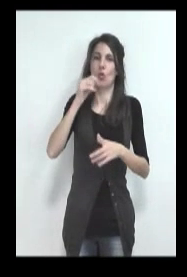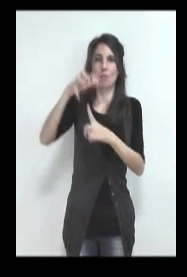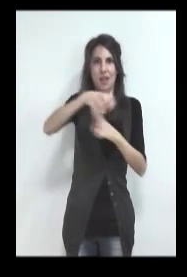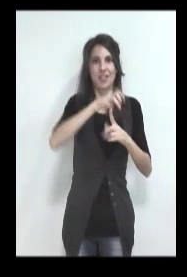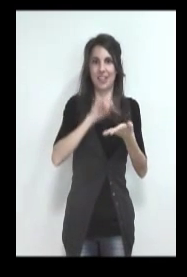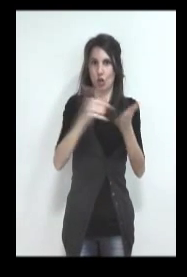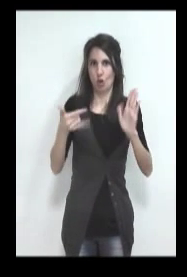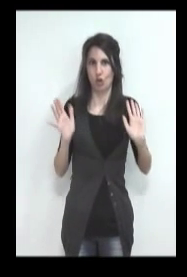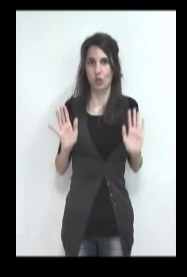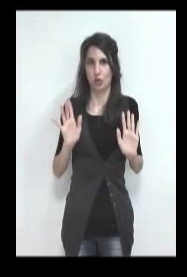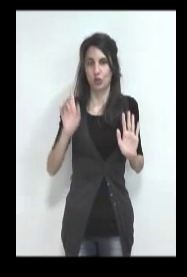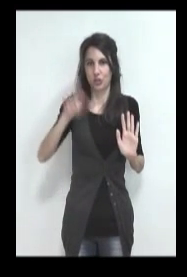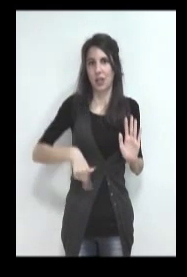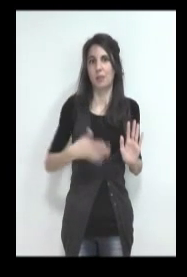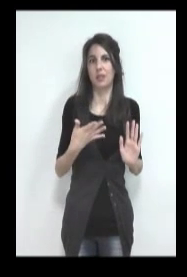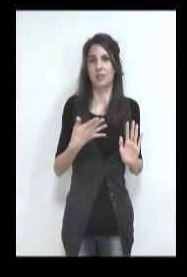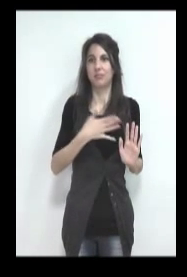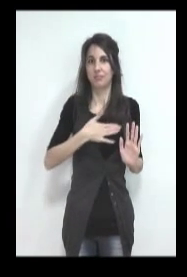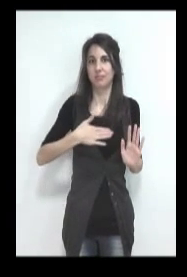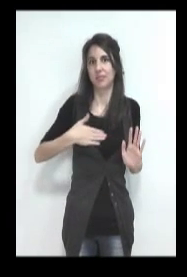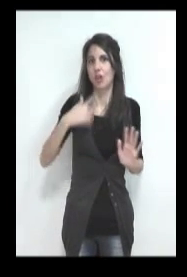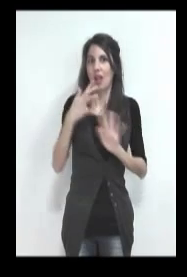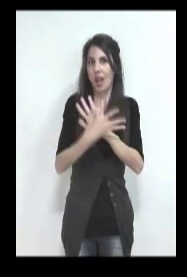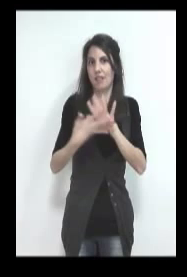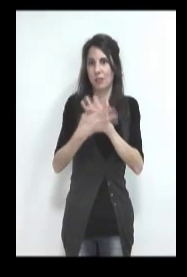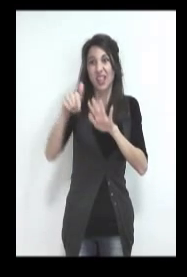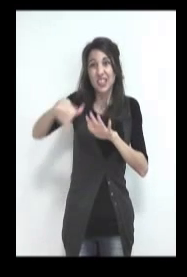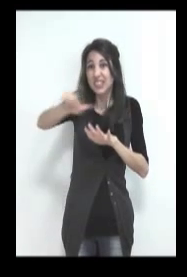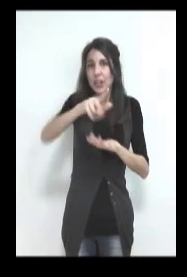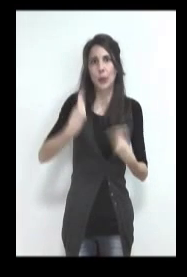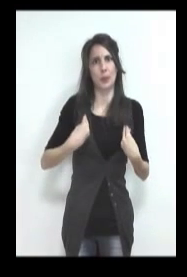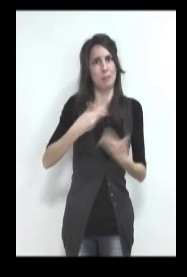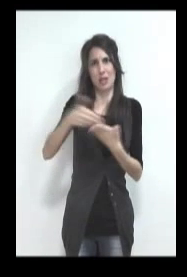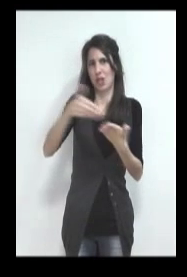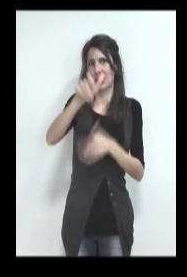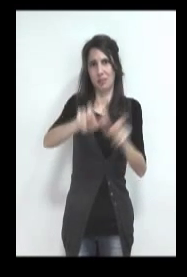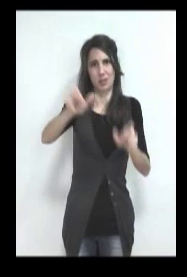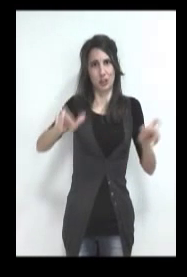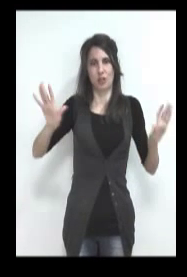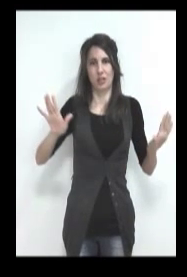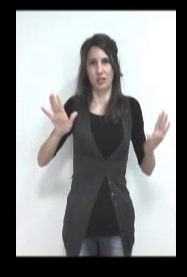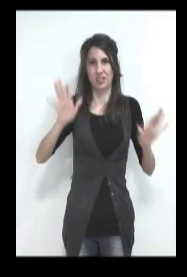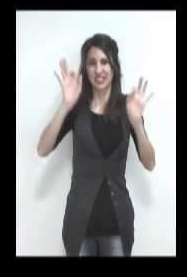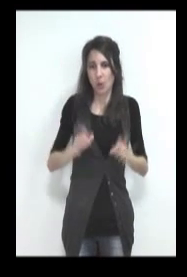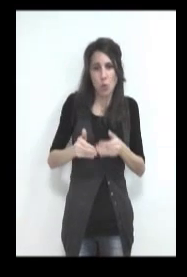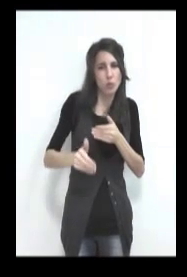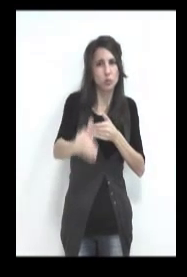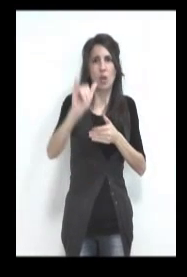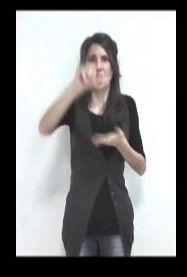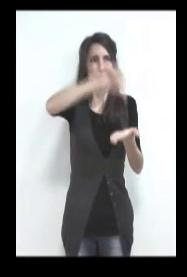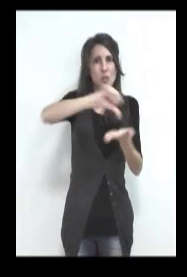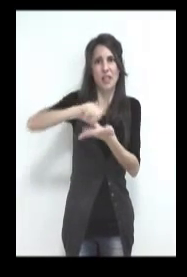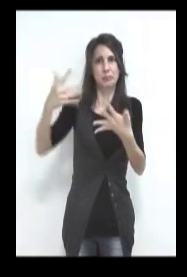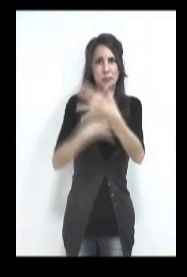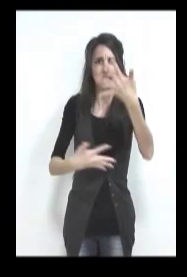zonas intrafronterizas. Ahí hay millones de personas, ¿no? Estas personas, va a haber ciudades listas y campos